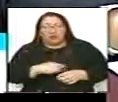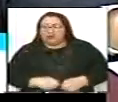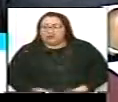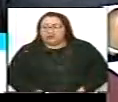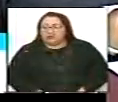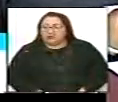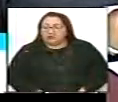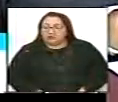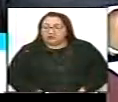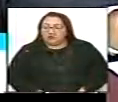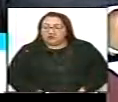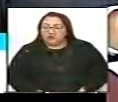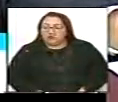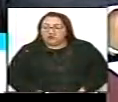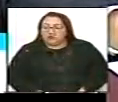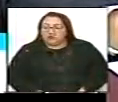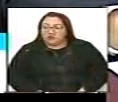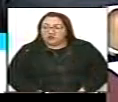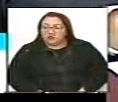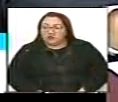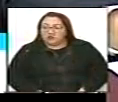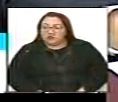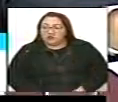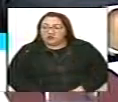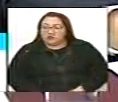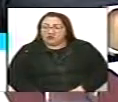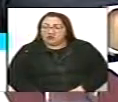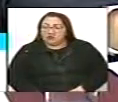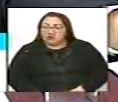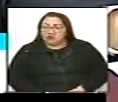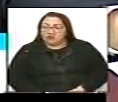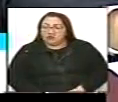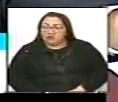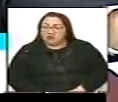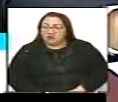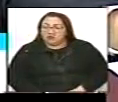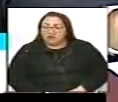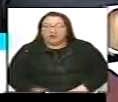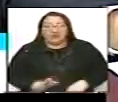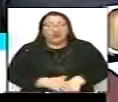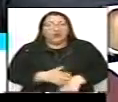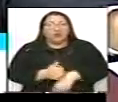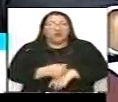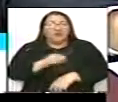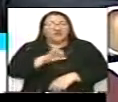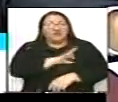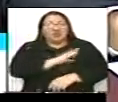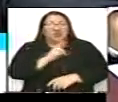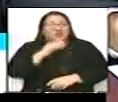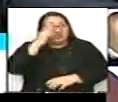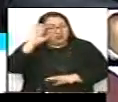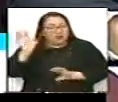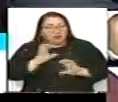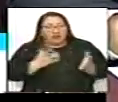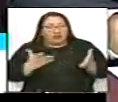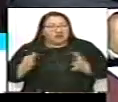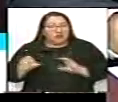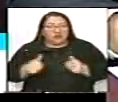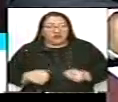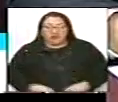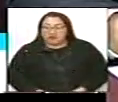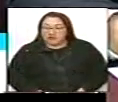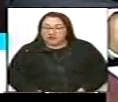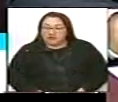etcétera, pero acá no, aquí es una, la culpable es la fiscal de la nación que no sabe hacer sus cosas